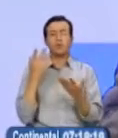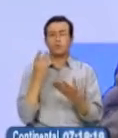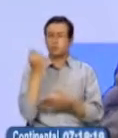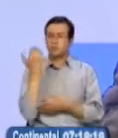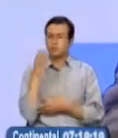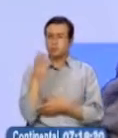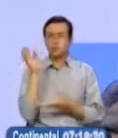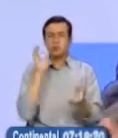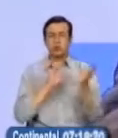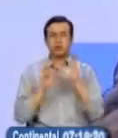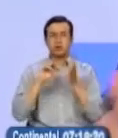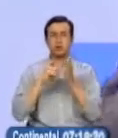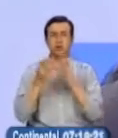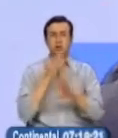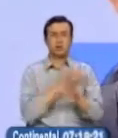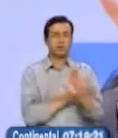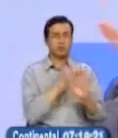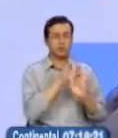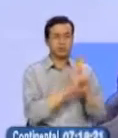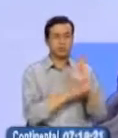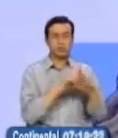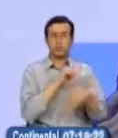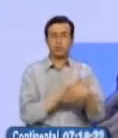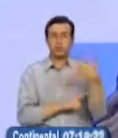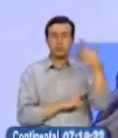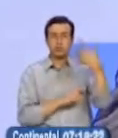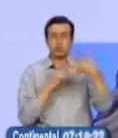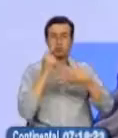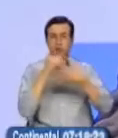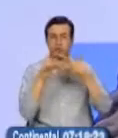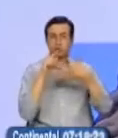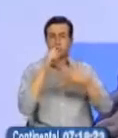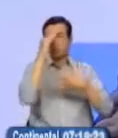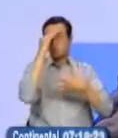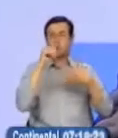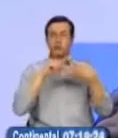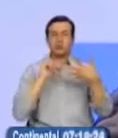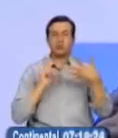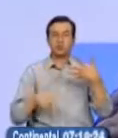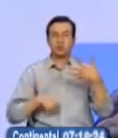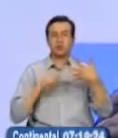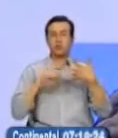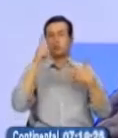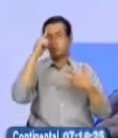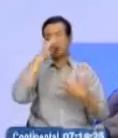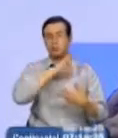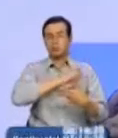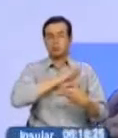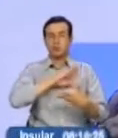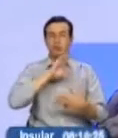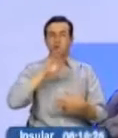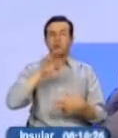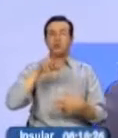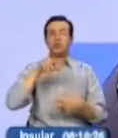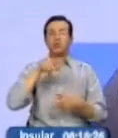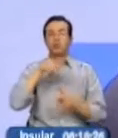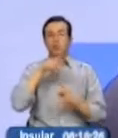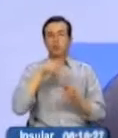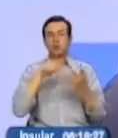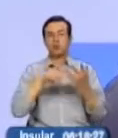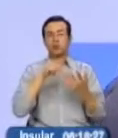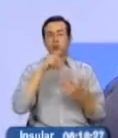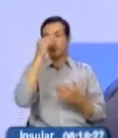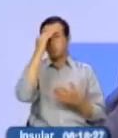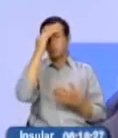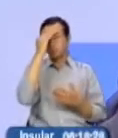la tecnología. Acordémonos que la Constitución señala 5 preasignaciones: educación, salud, gobiernos autónomos descentralizados, de educación superior, y faltaba una,